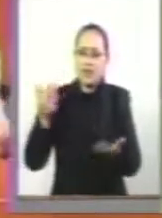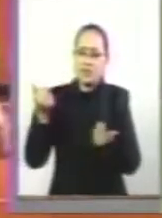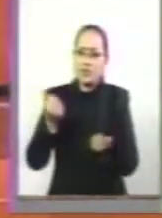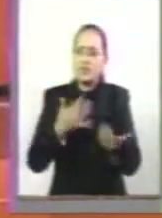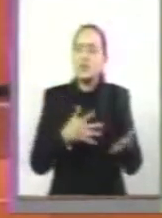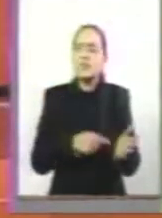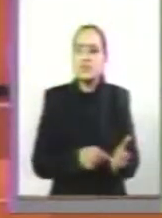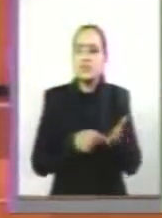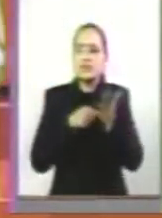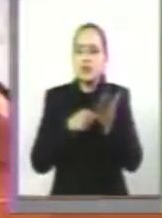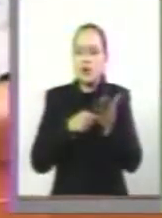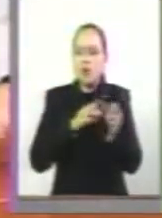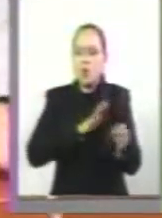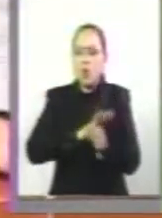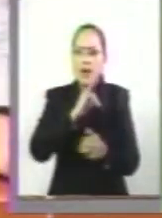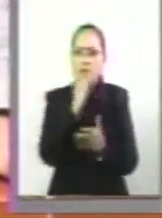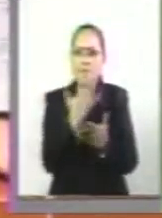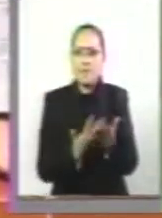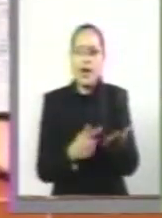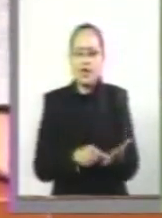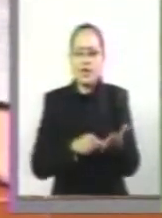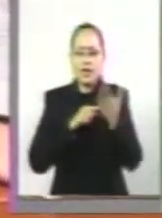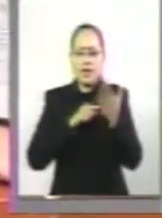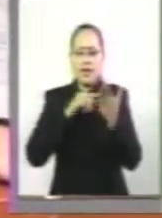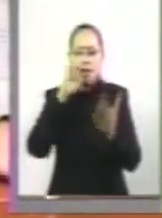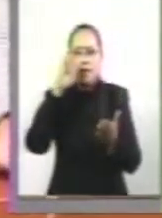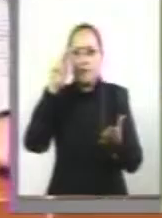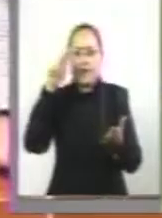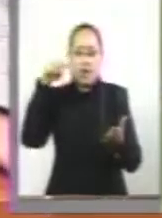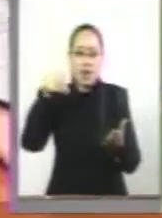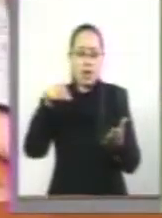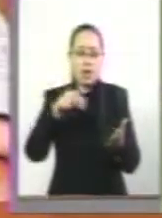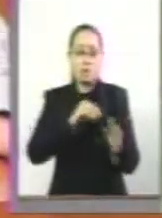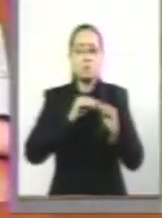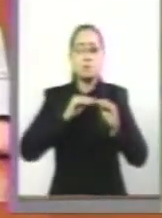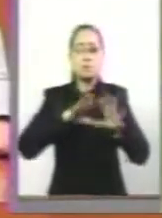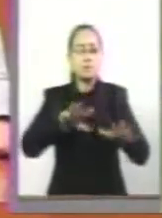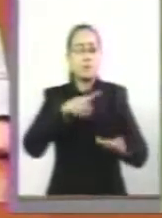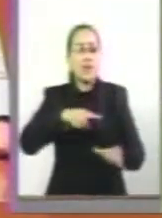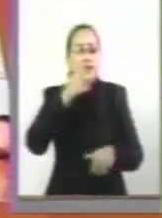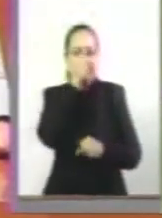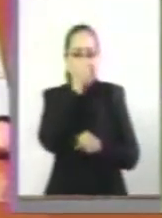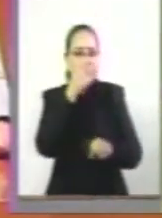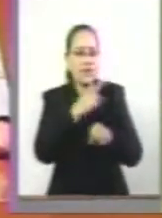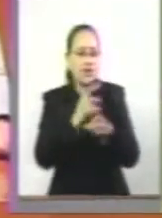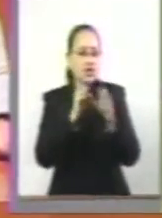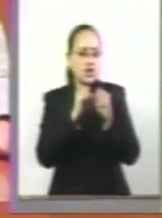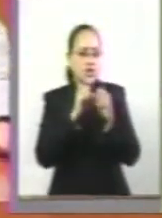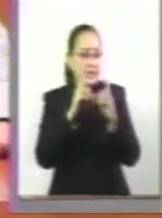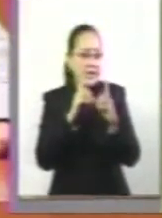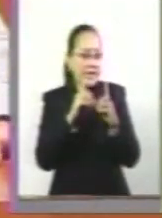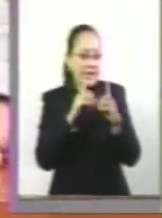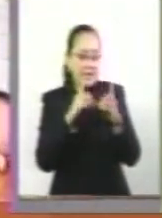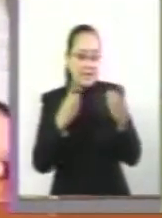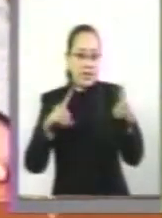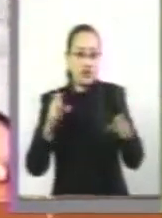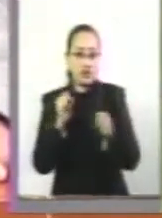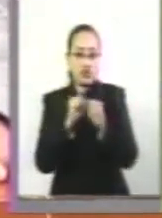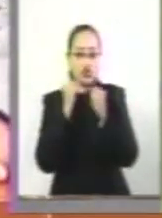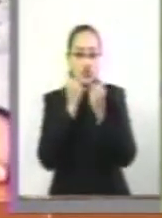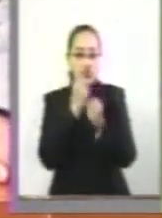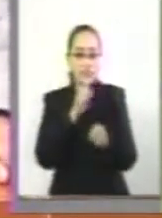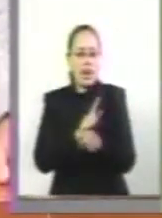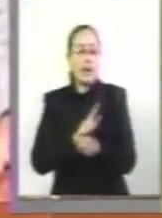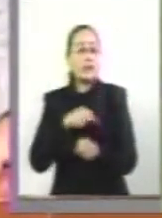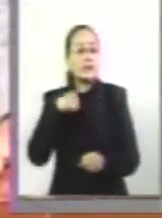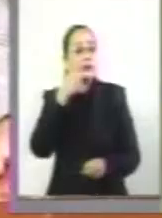trajo la imagen de Enrique Peña Nieto diciéndole a la entonces secretaria de Desarrollo Social, Rosario Robles, no